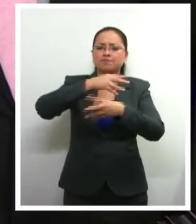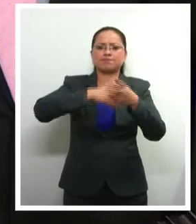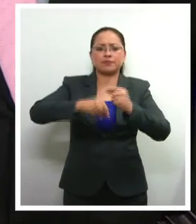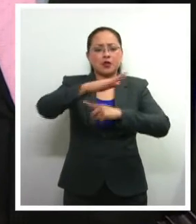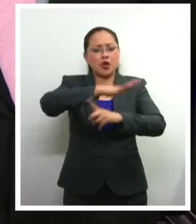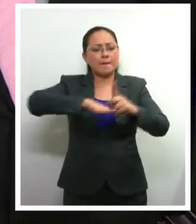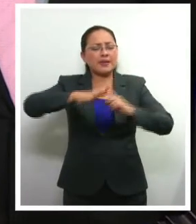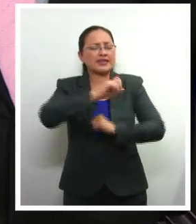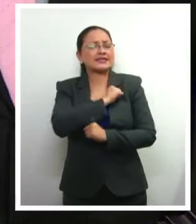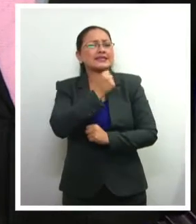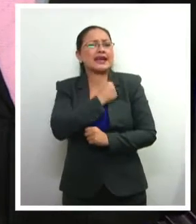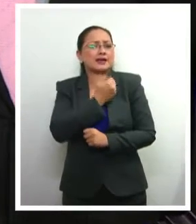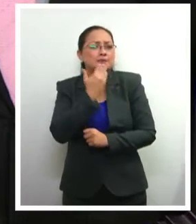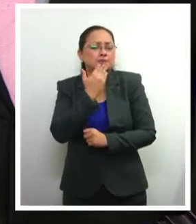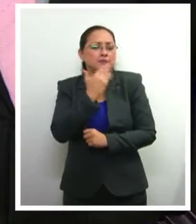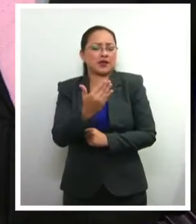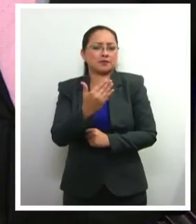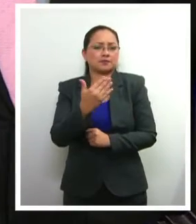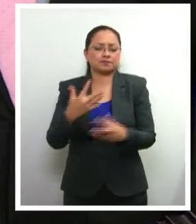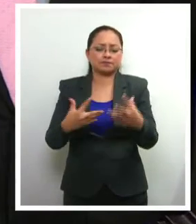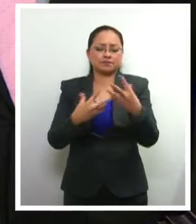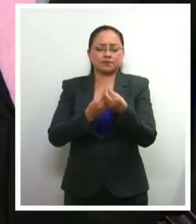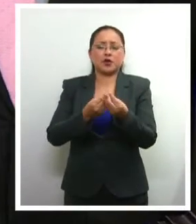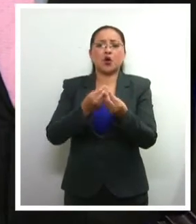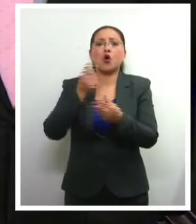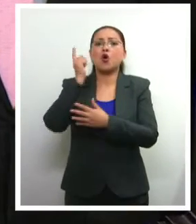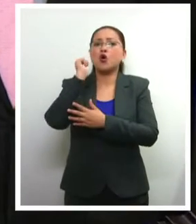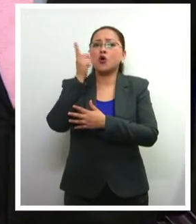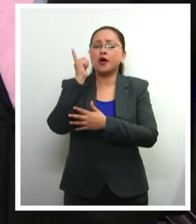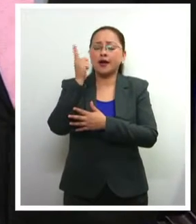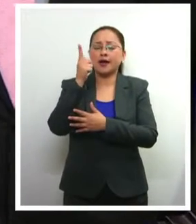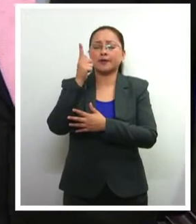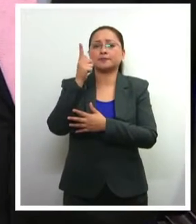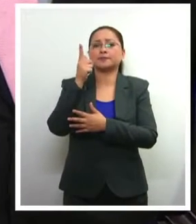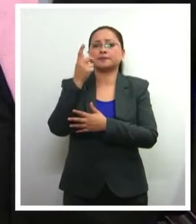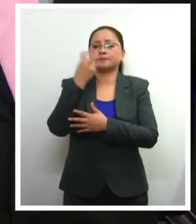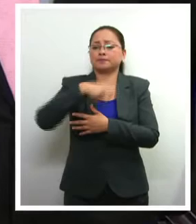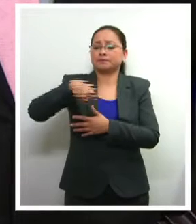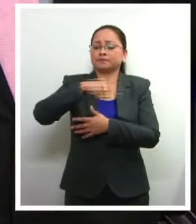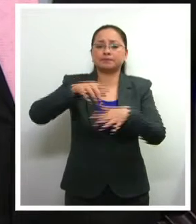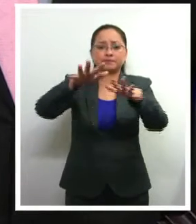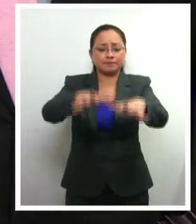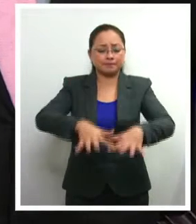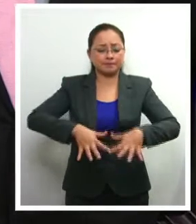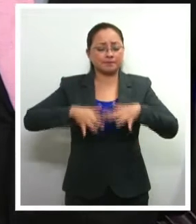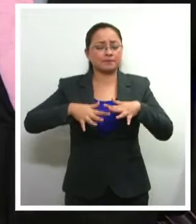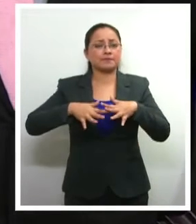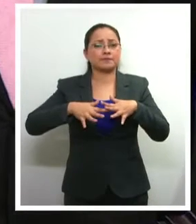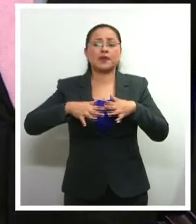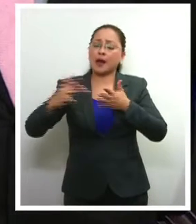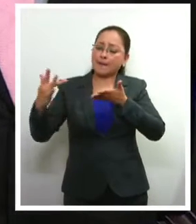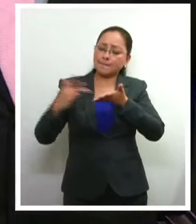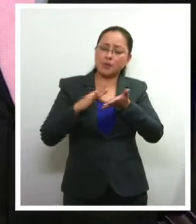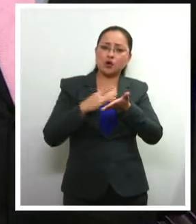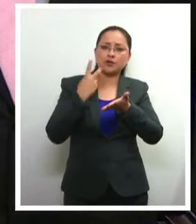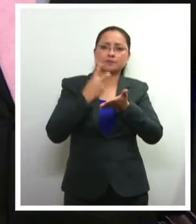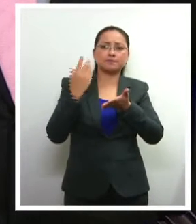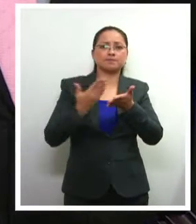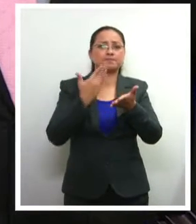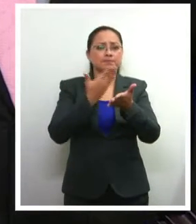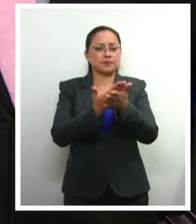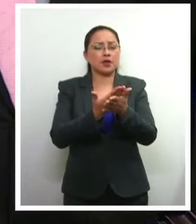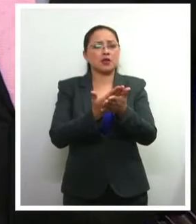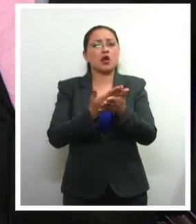sano. Por todo lo anterior, esperamos que esta honorable Asamblea acompañe la propuesta y acuerde